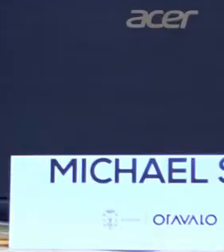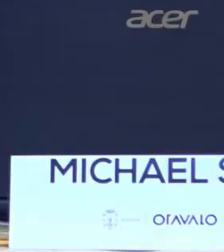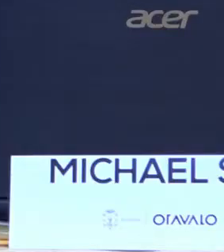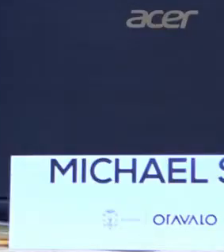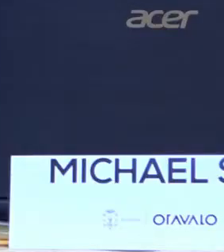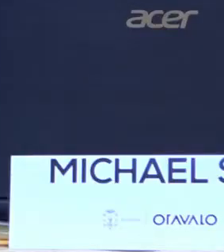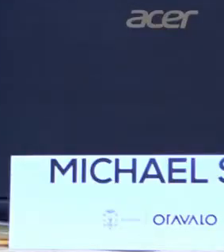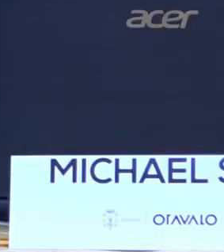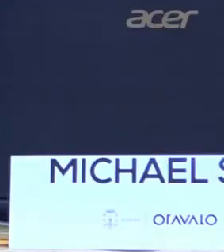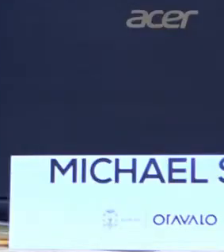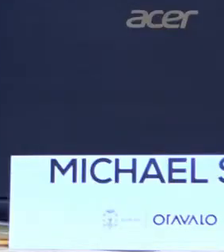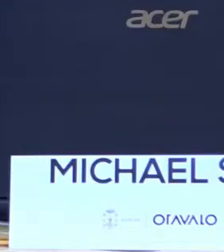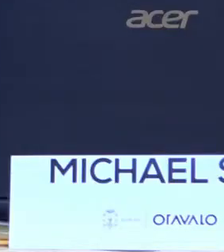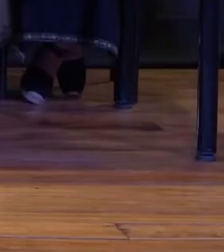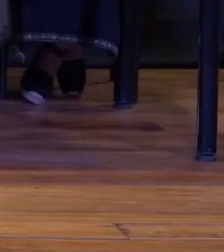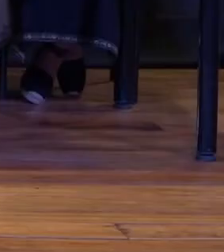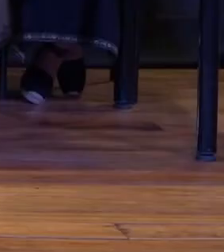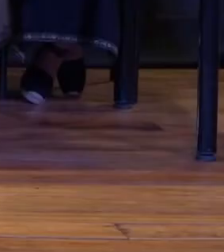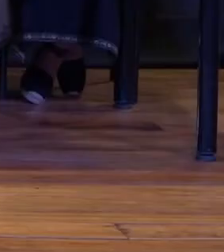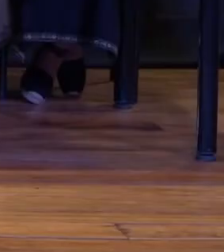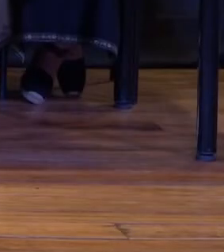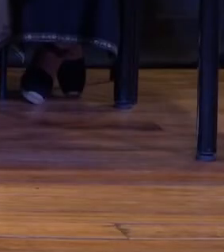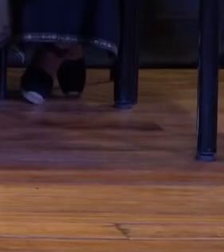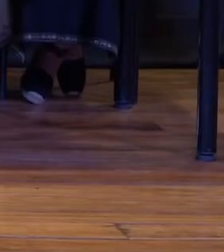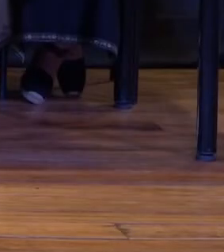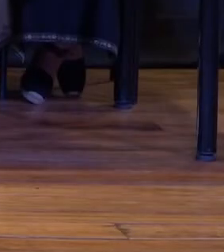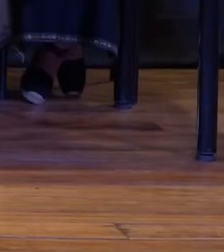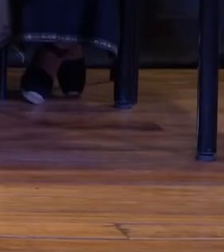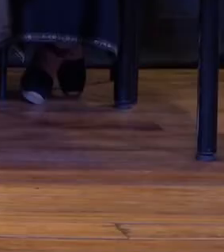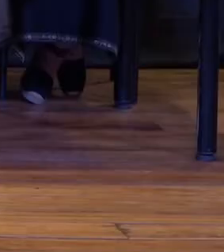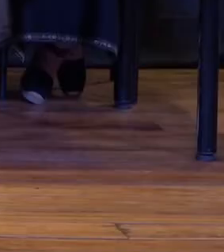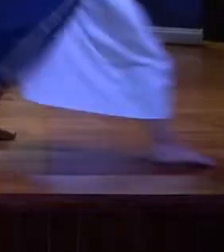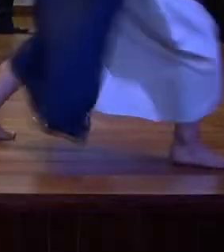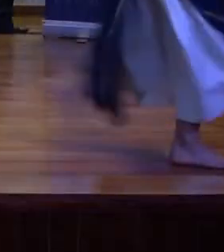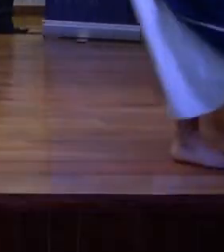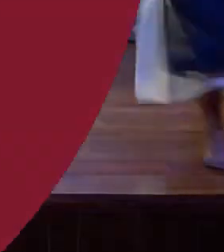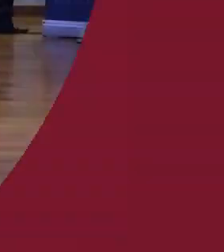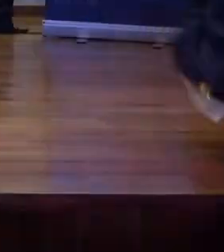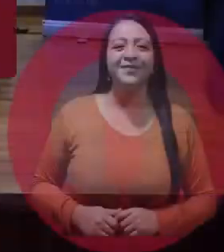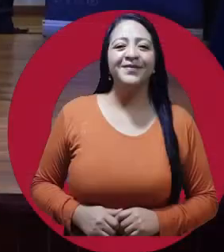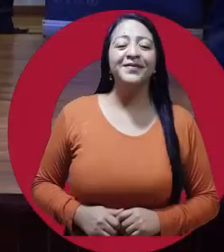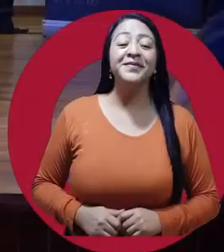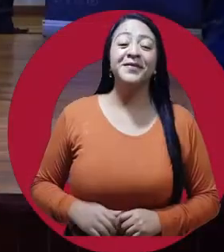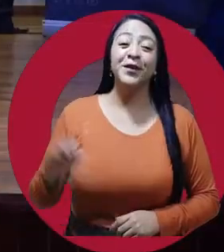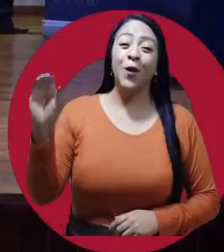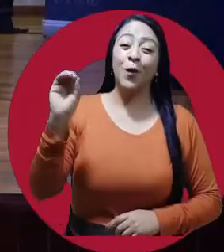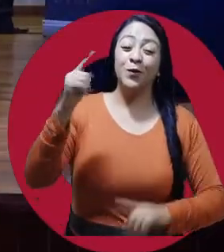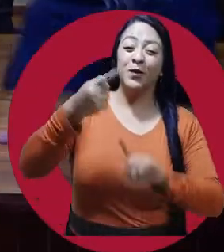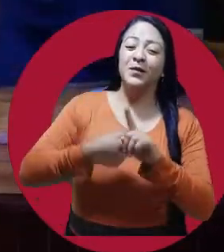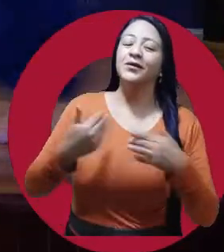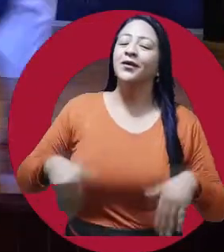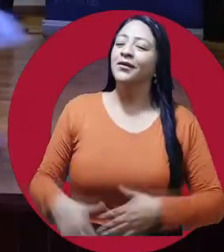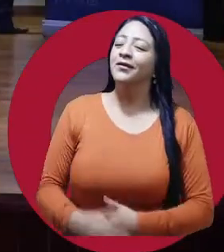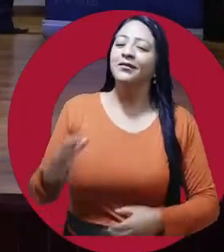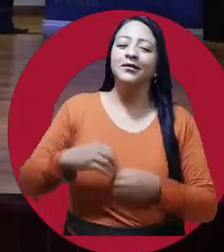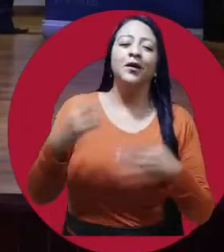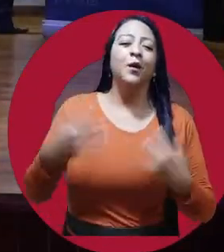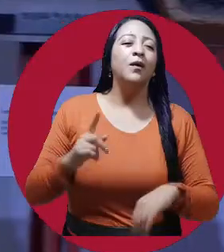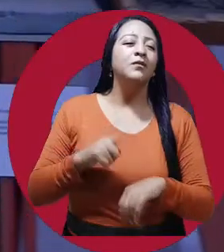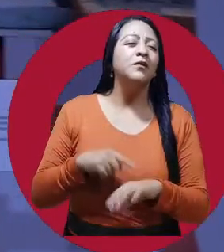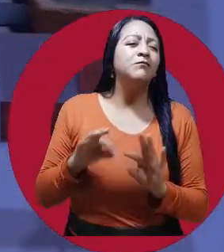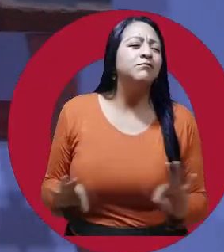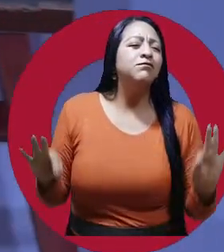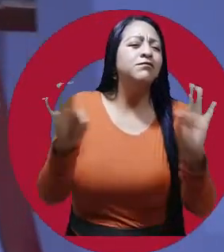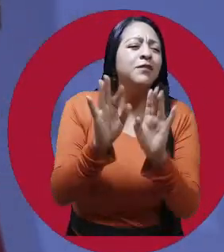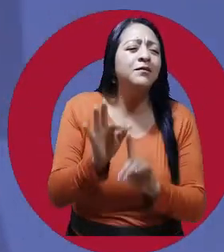Ayuyakta, Panyabikuna, Shutichishka Ruraika, Richakunata, Rikuchingapa Karka. Octubre para Otavalo es el tiempo ideal para